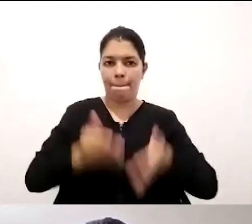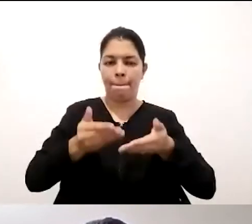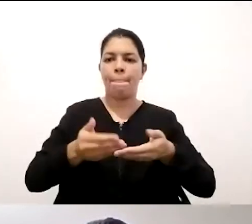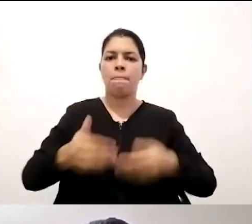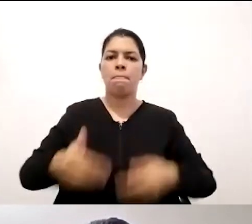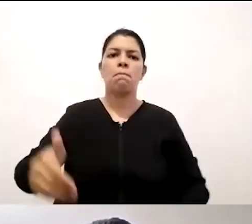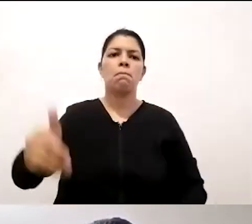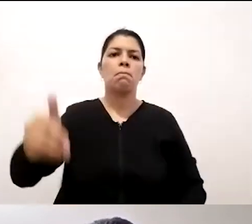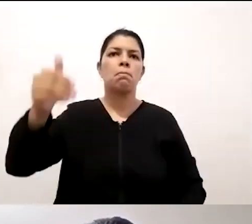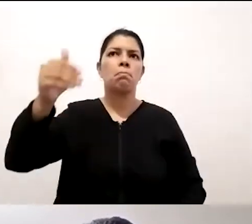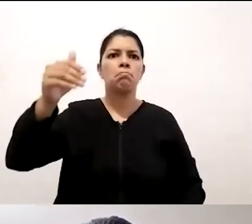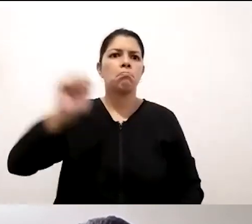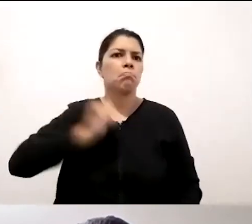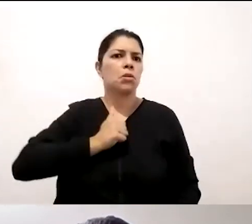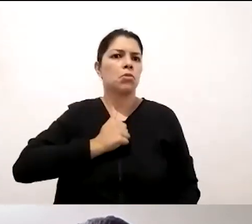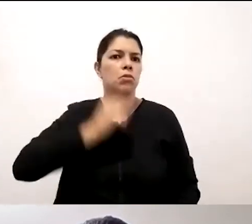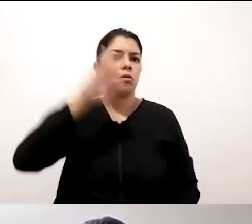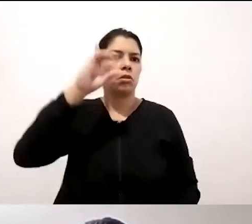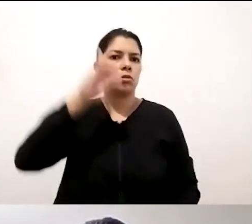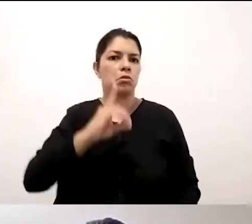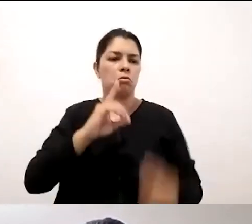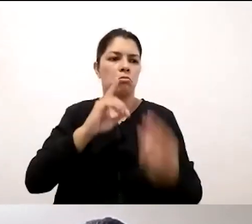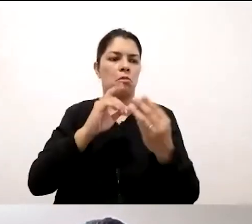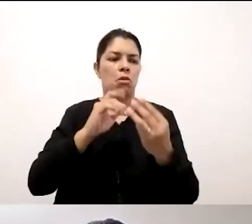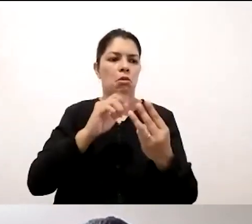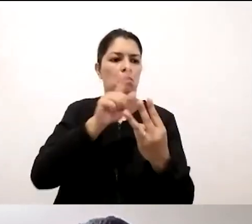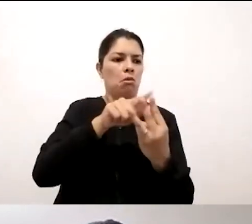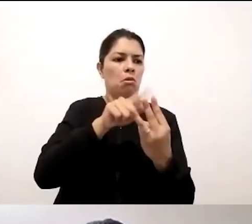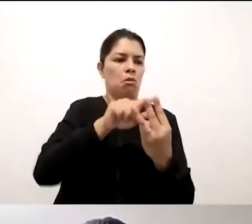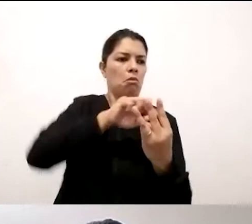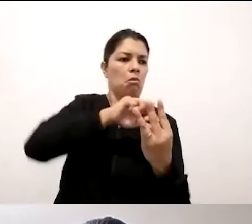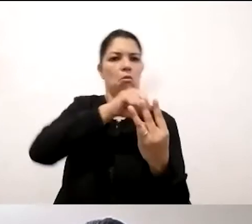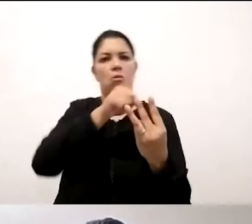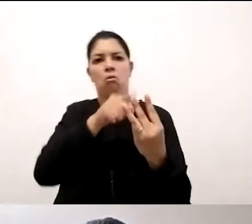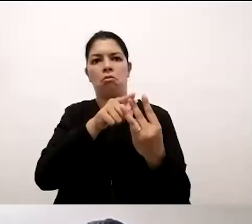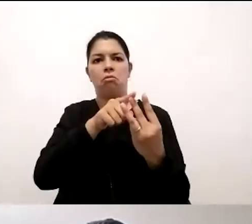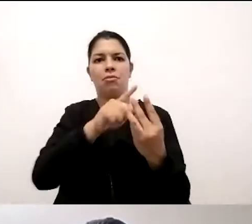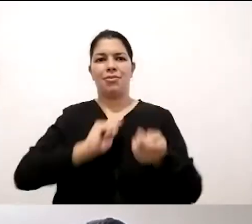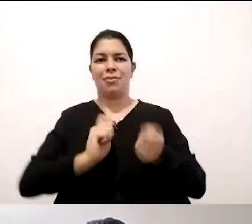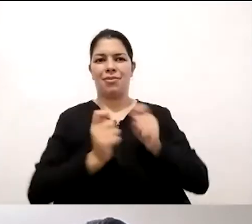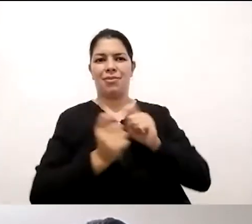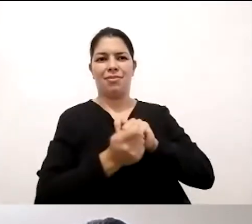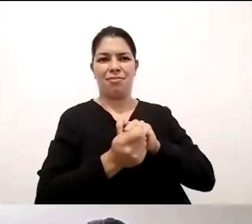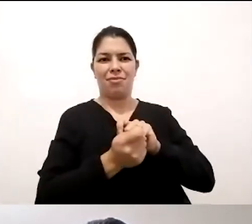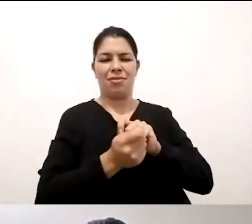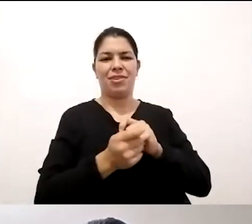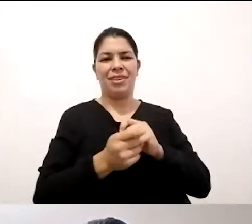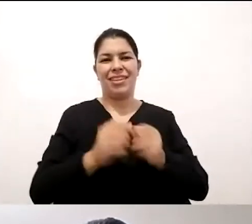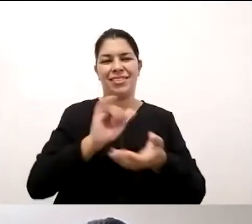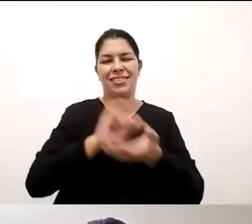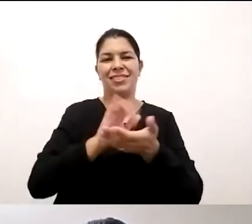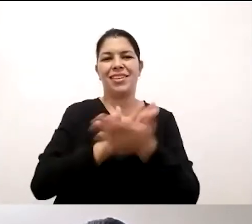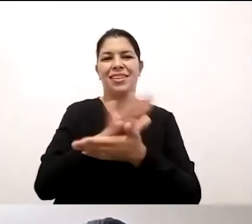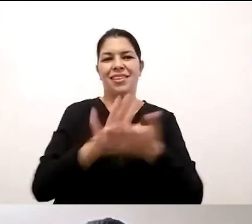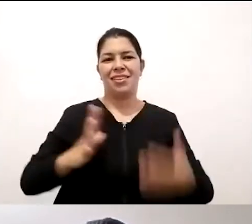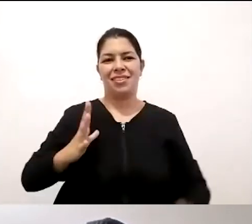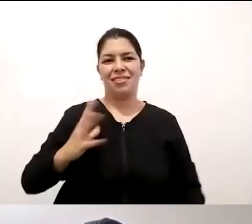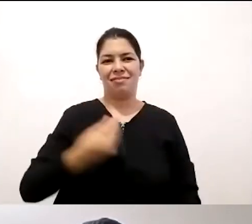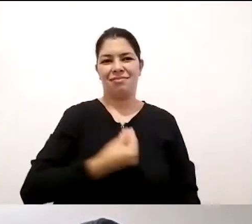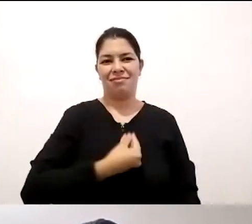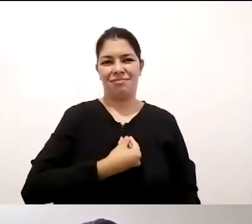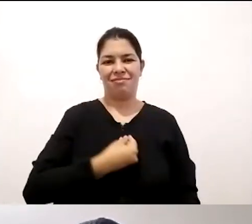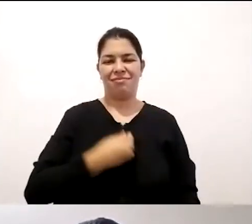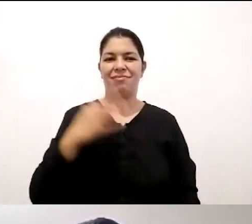una transición de este sexo. A estas personas se le denomina como personas transexuales, que para ello, ¿qué hace?